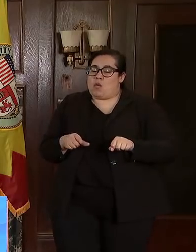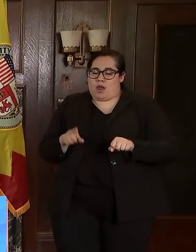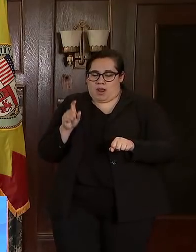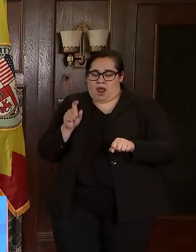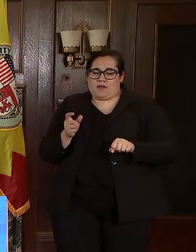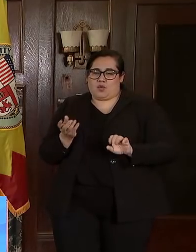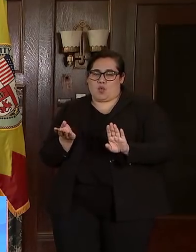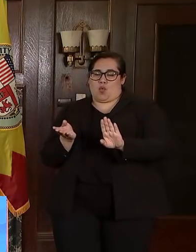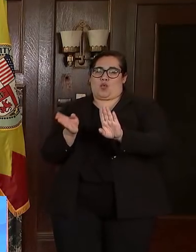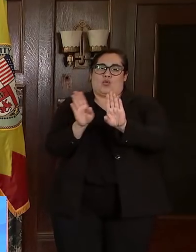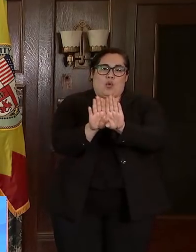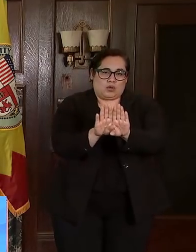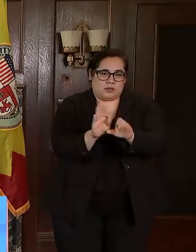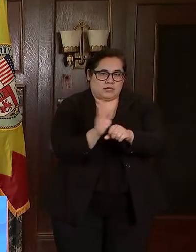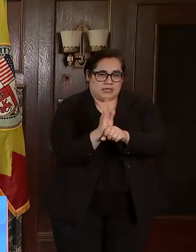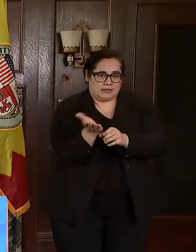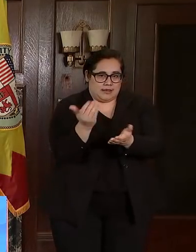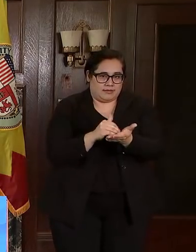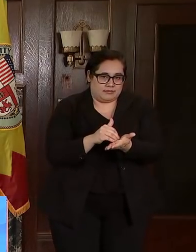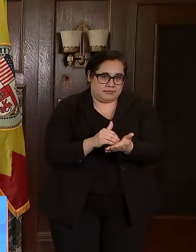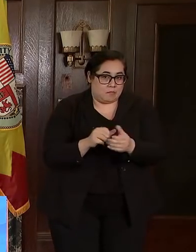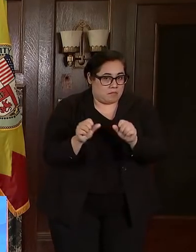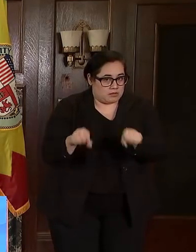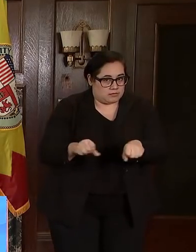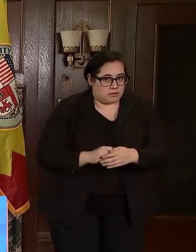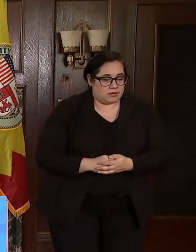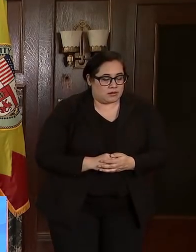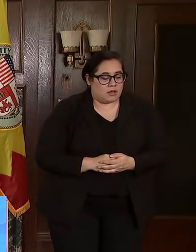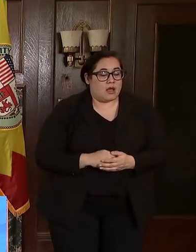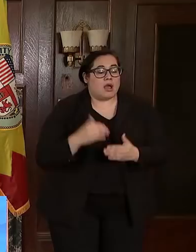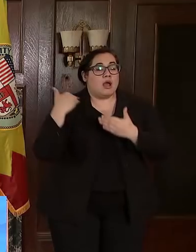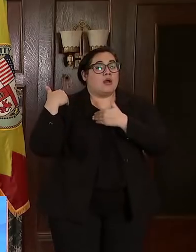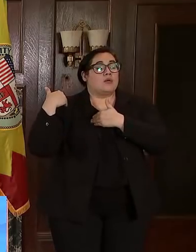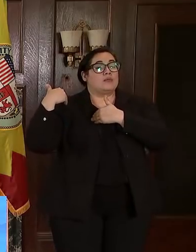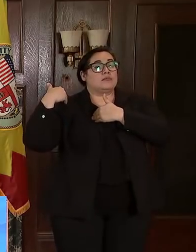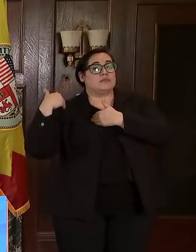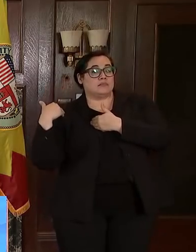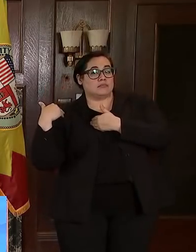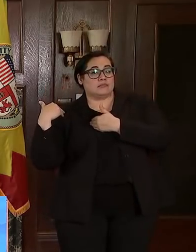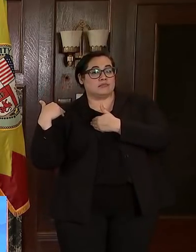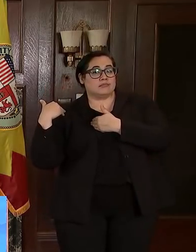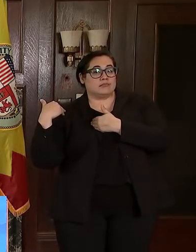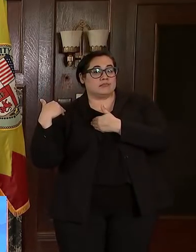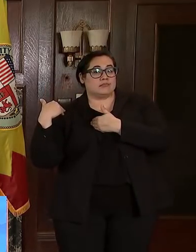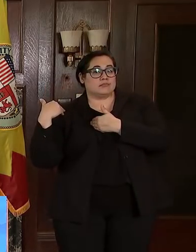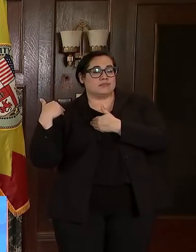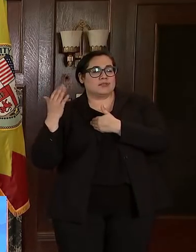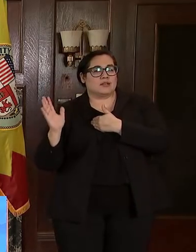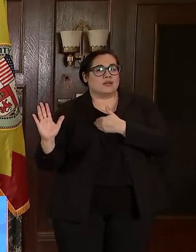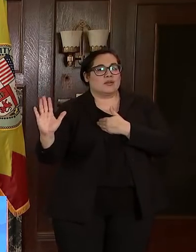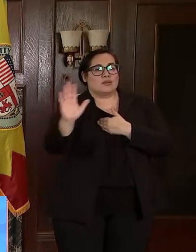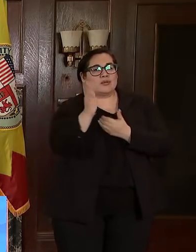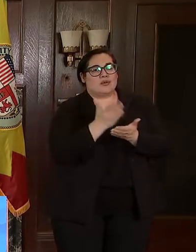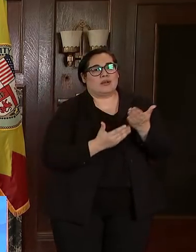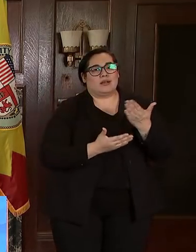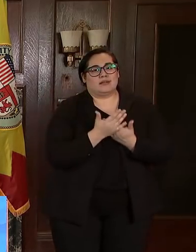que cerrar empresas de nuevo. La responsabilidad está en sus